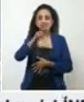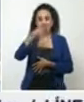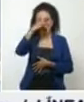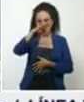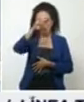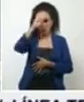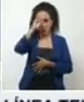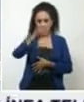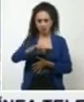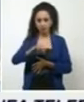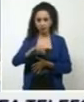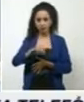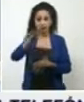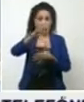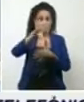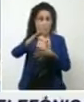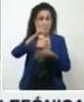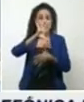es de